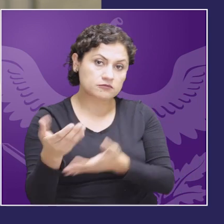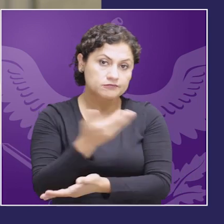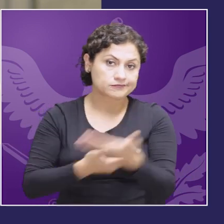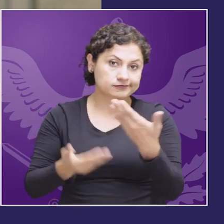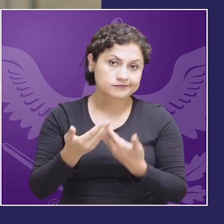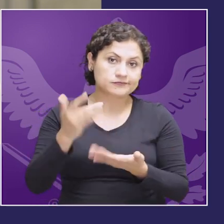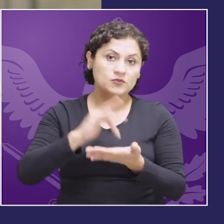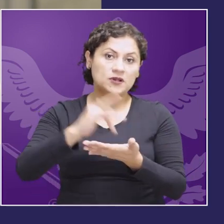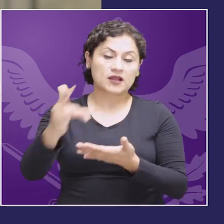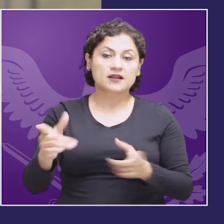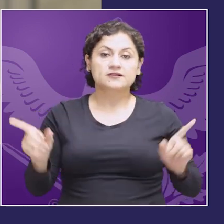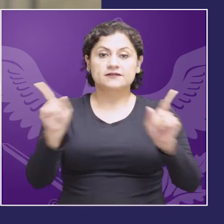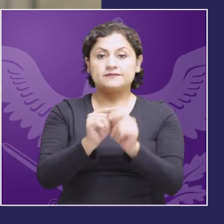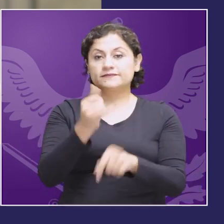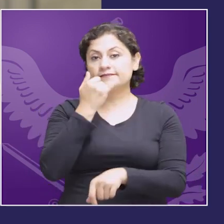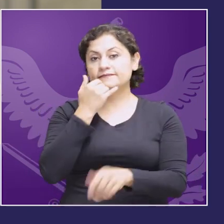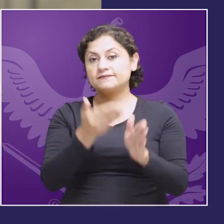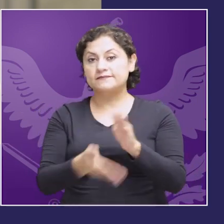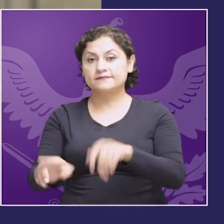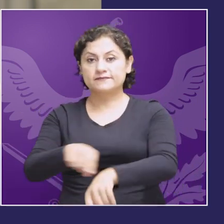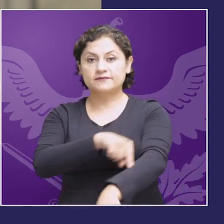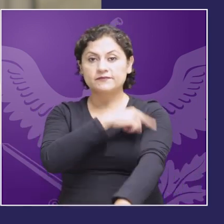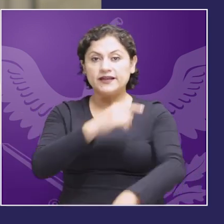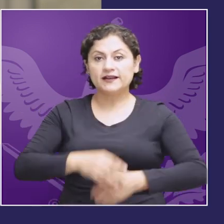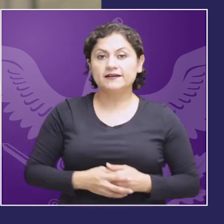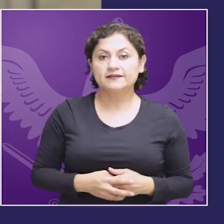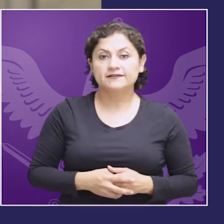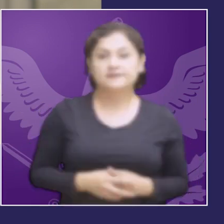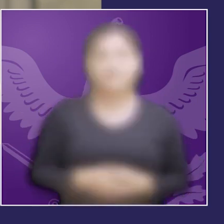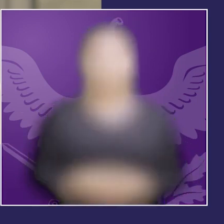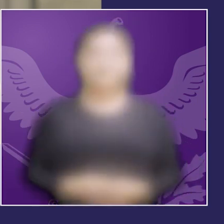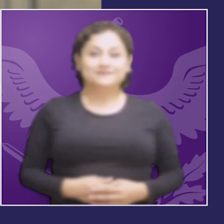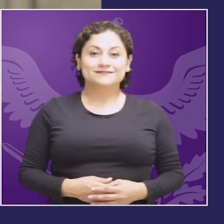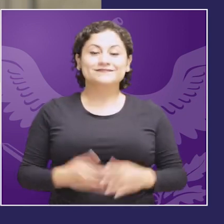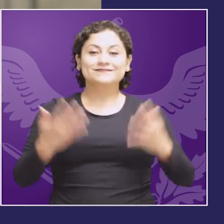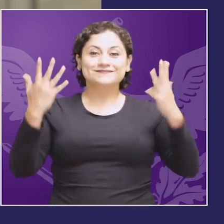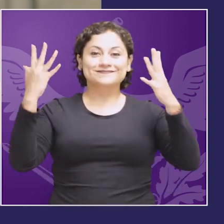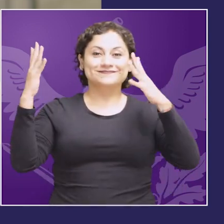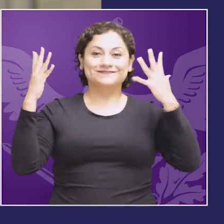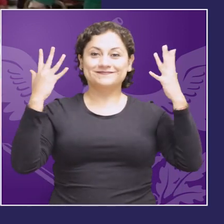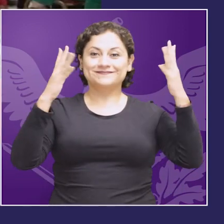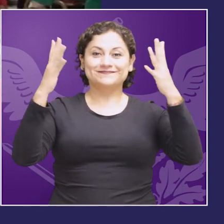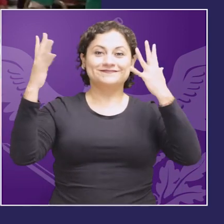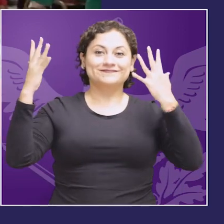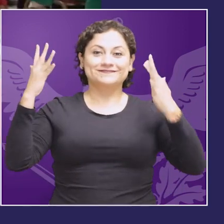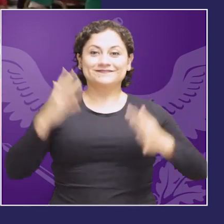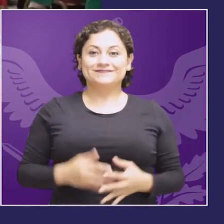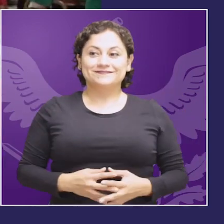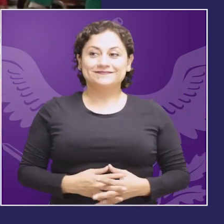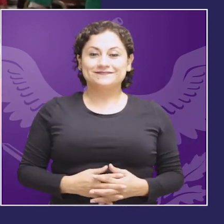la región, potenciarlo y hacer un trabajo colaborativo. Muchas gracias y disculpen si me alargué.